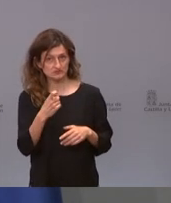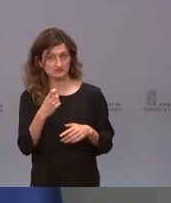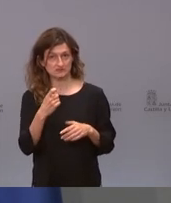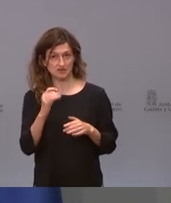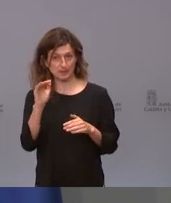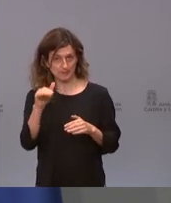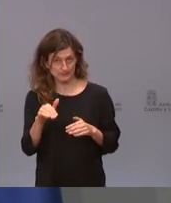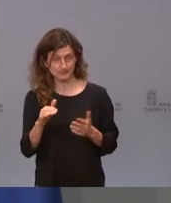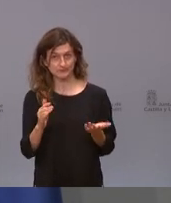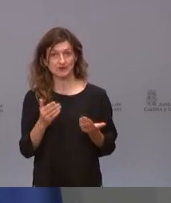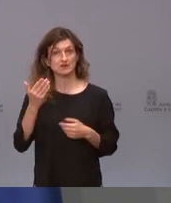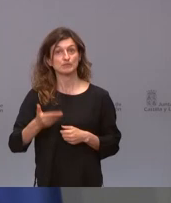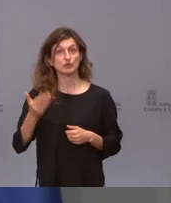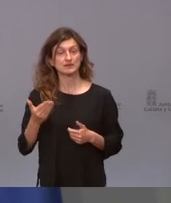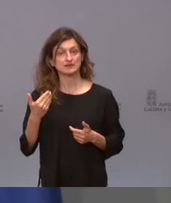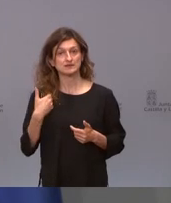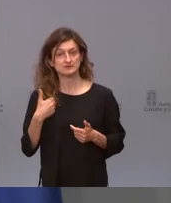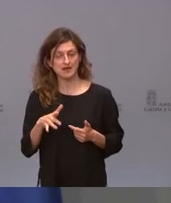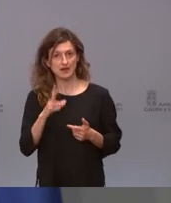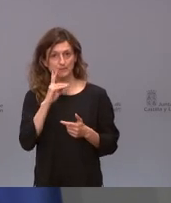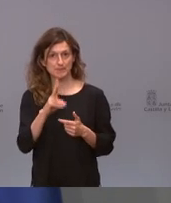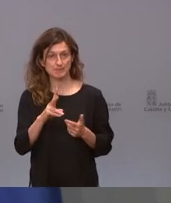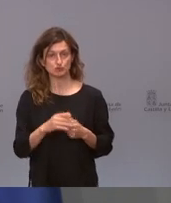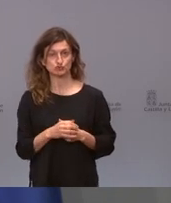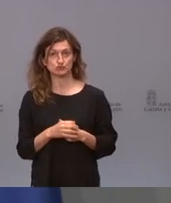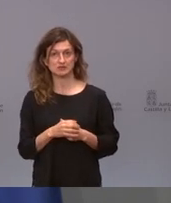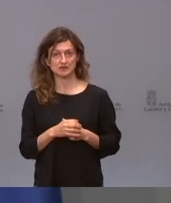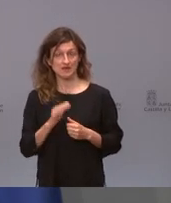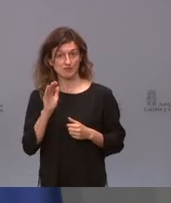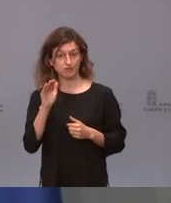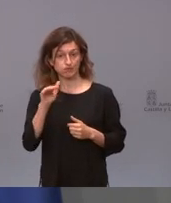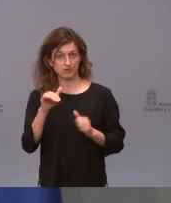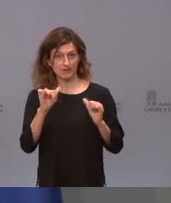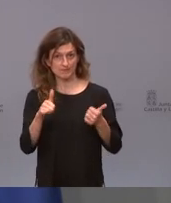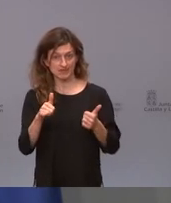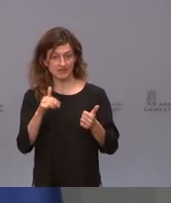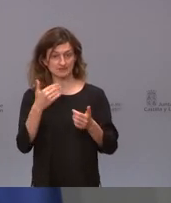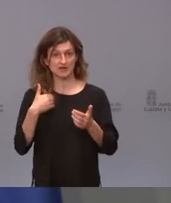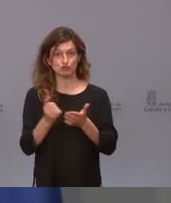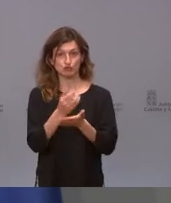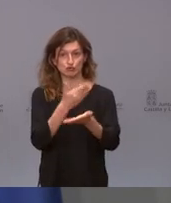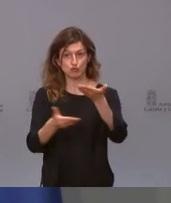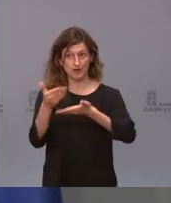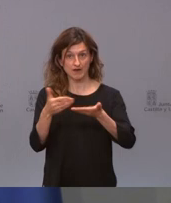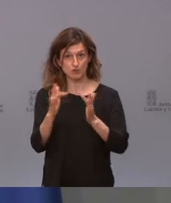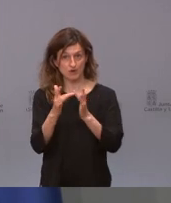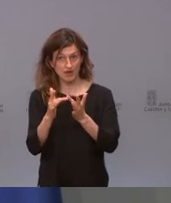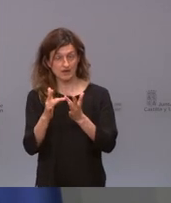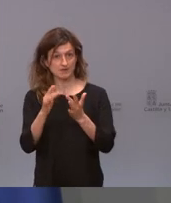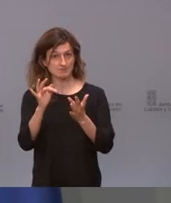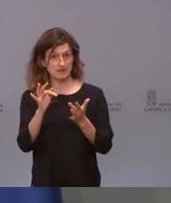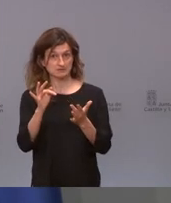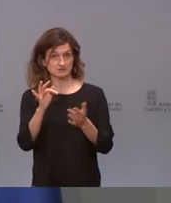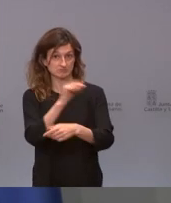bajar pero aquí lo importante es que ya se está iniciando el descenso y yo creo que con la colaboración de todos junto con la vacunación